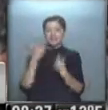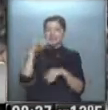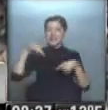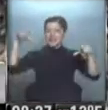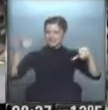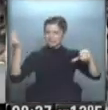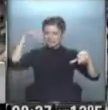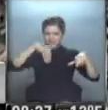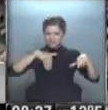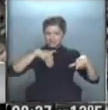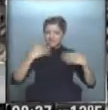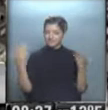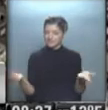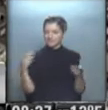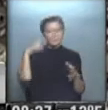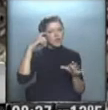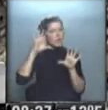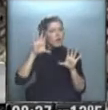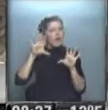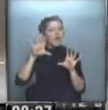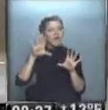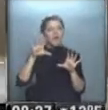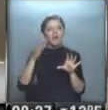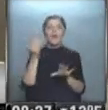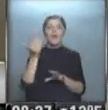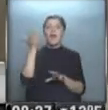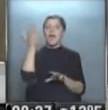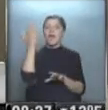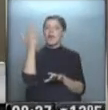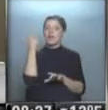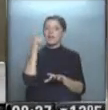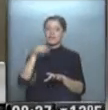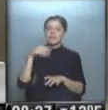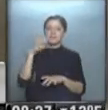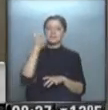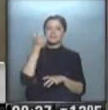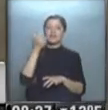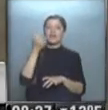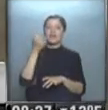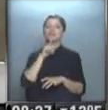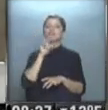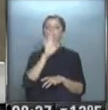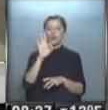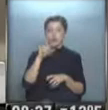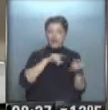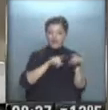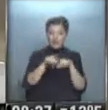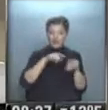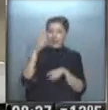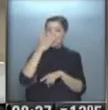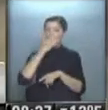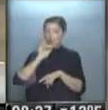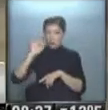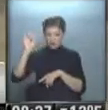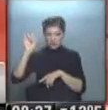recuerda la que sucediera en aquella oportunidad en lo que fuera el Chateau Carreras en Córdoba, en la provincia de